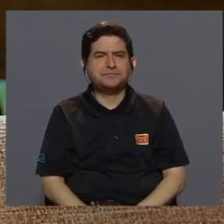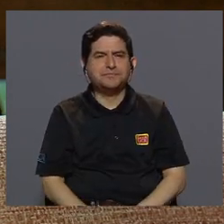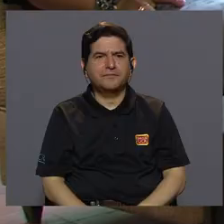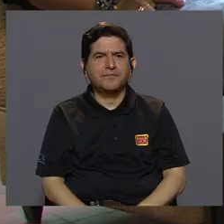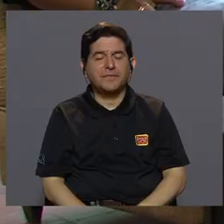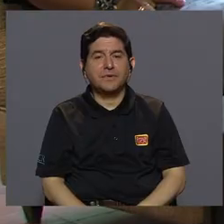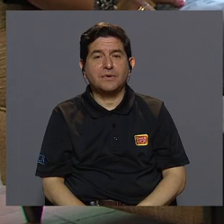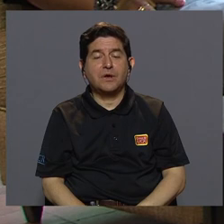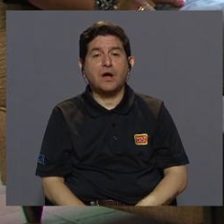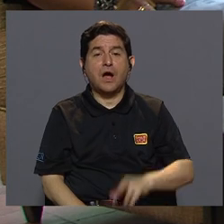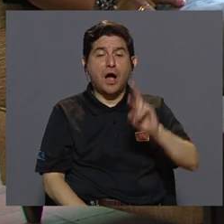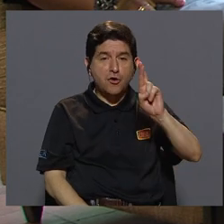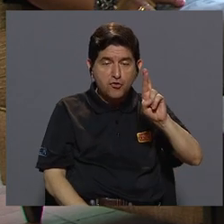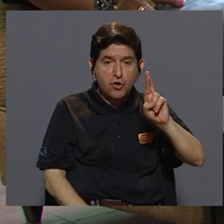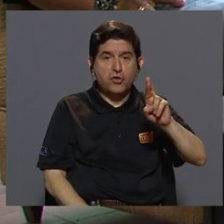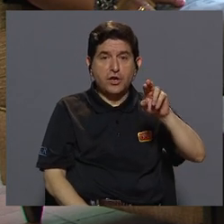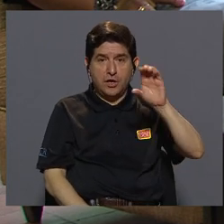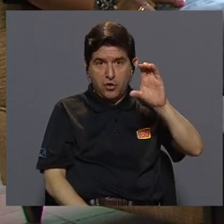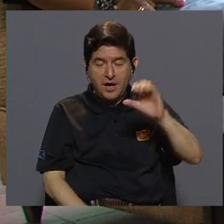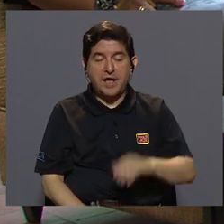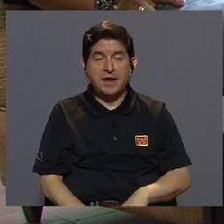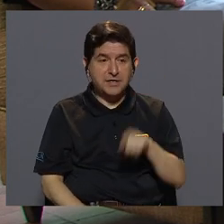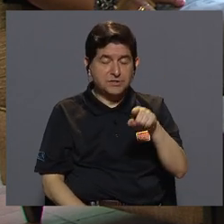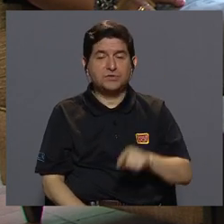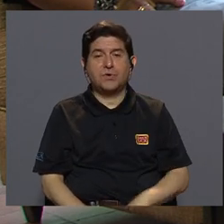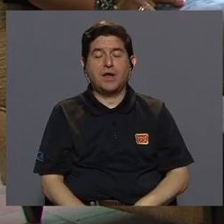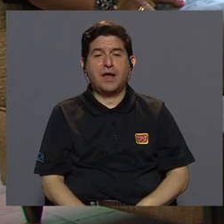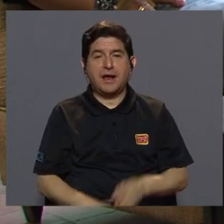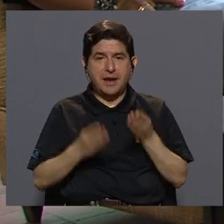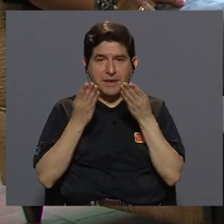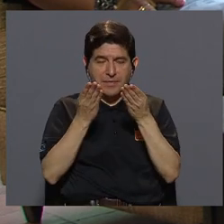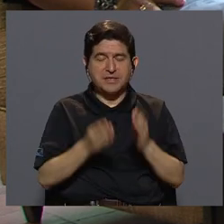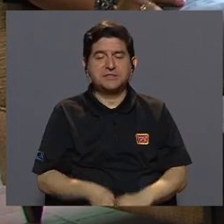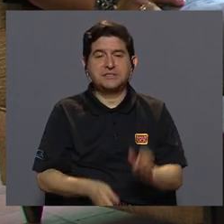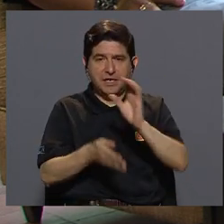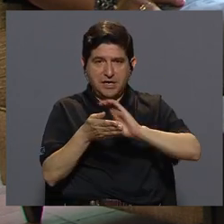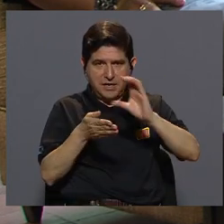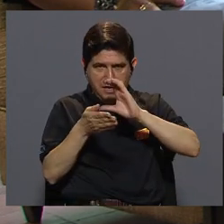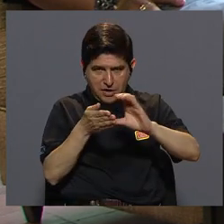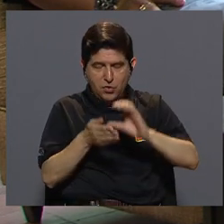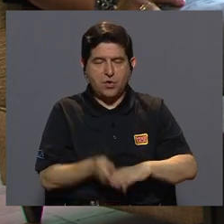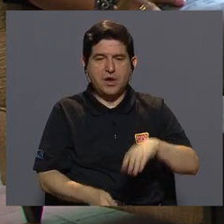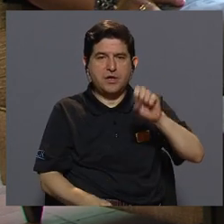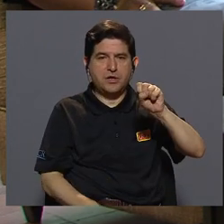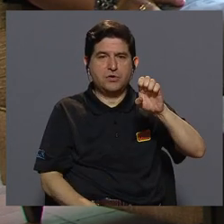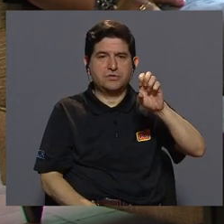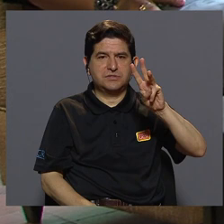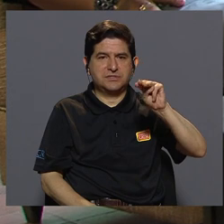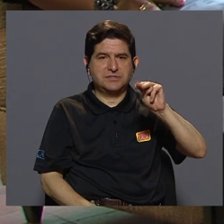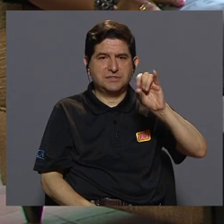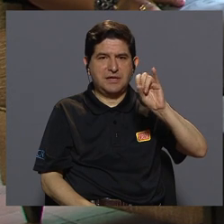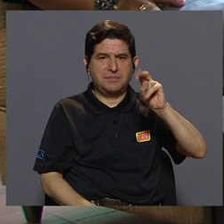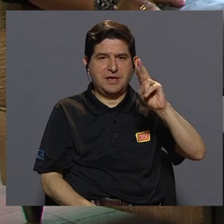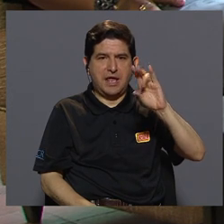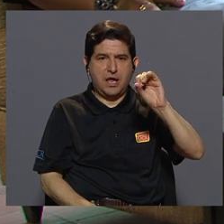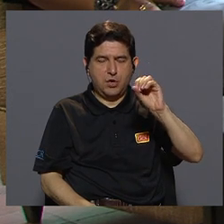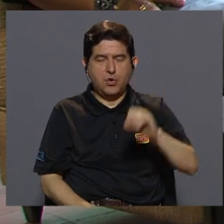16, Rodrigo se hizo bachiller en el Colegio Seminario, el papá no le pudo pagar